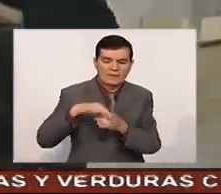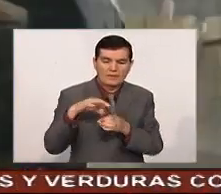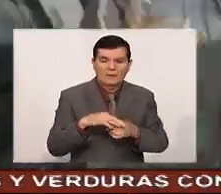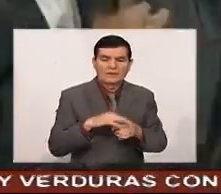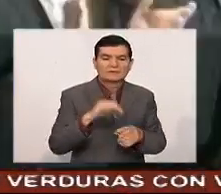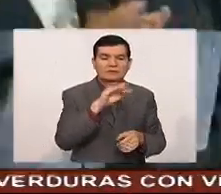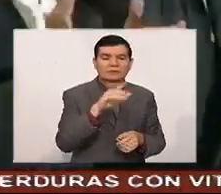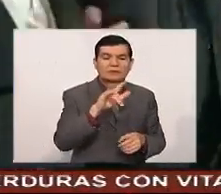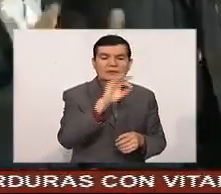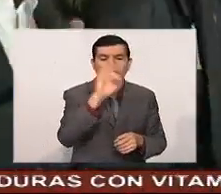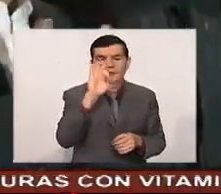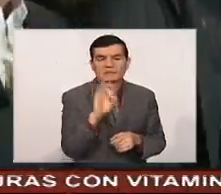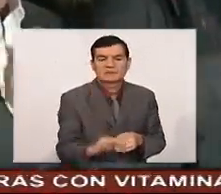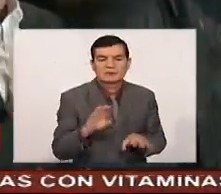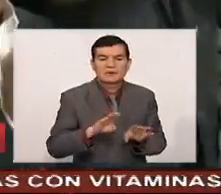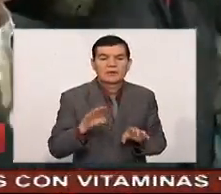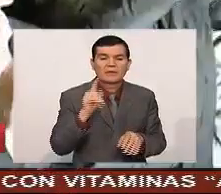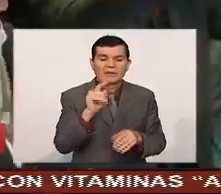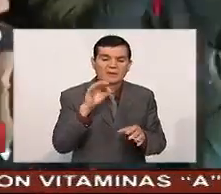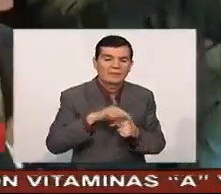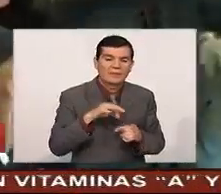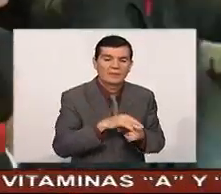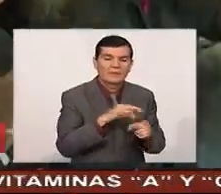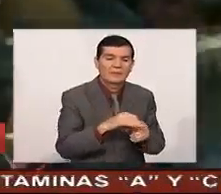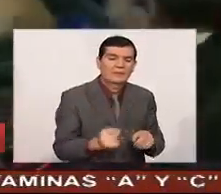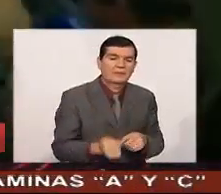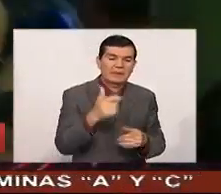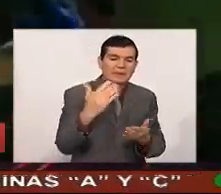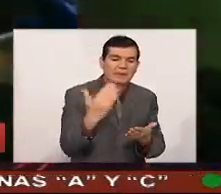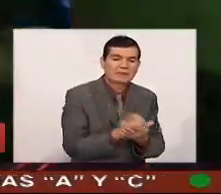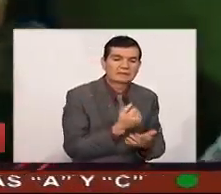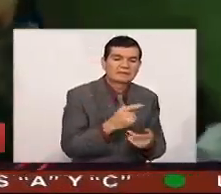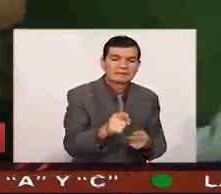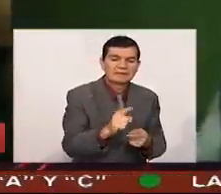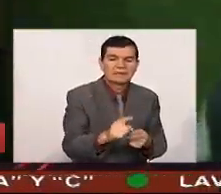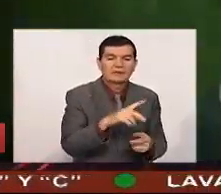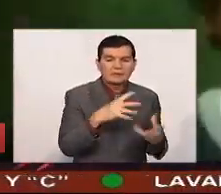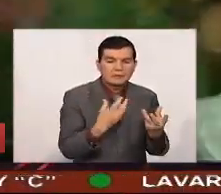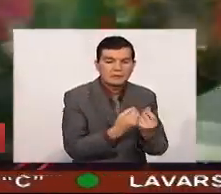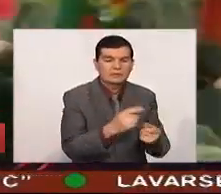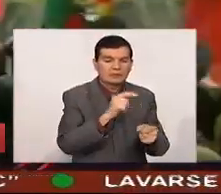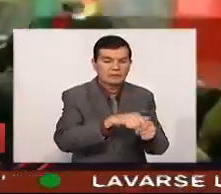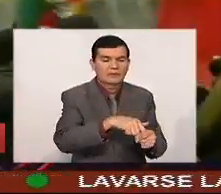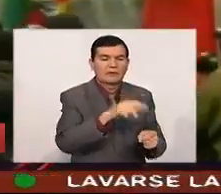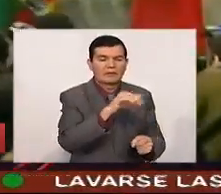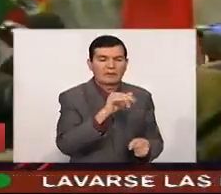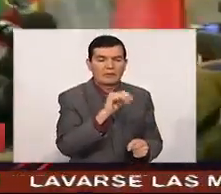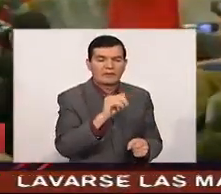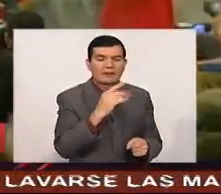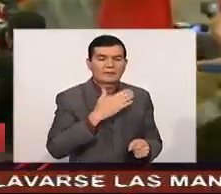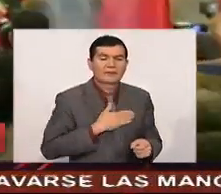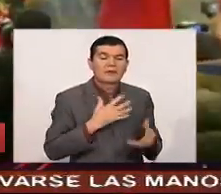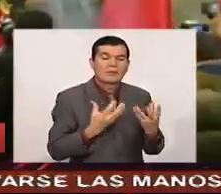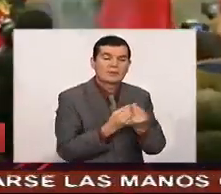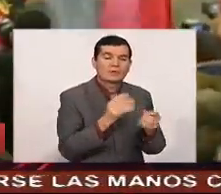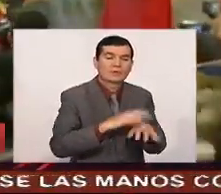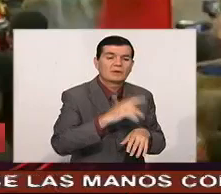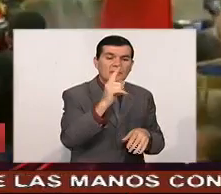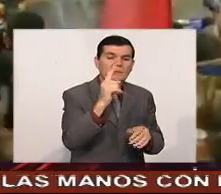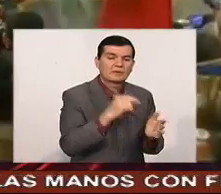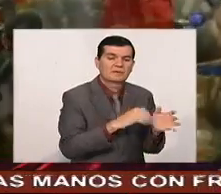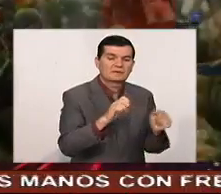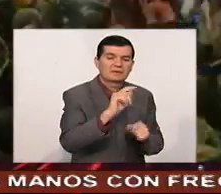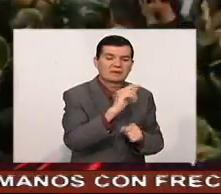de 50% de los votos en la primera vuelta. A pesar de militar en el Partido Socialdemócrata desde